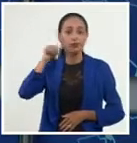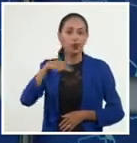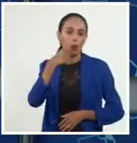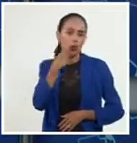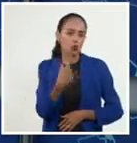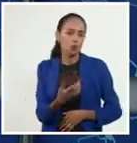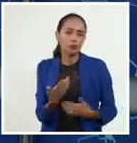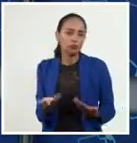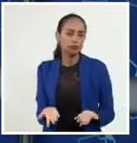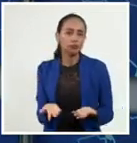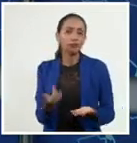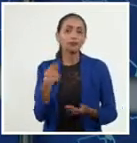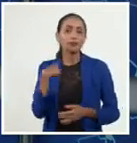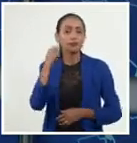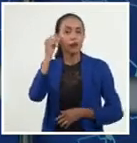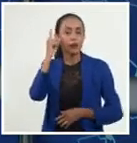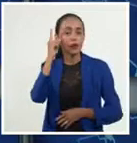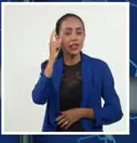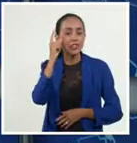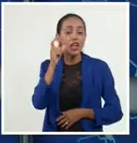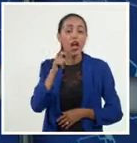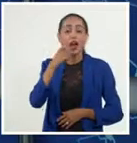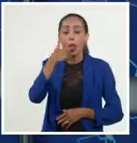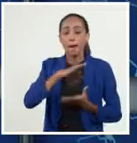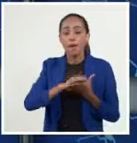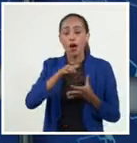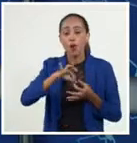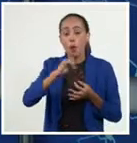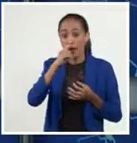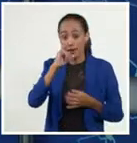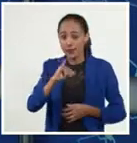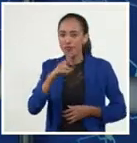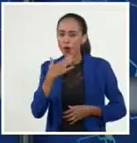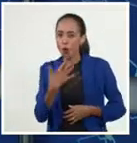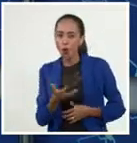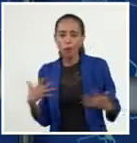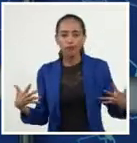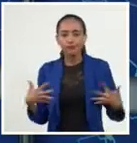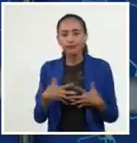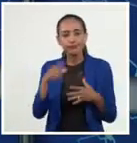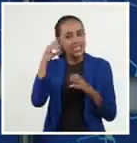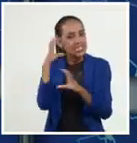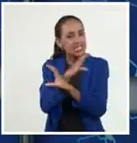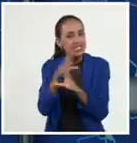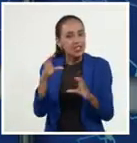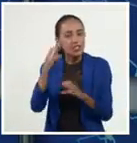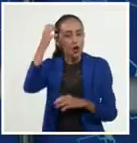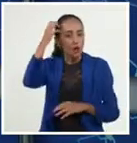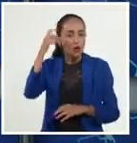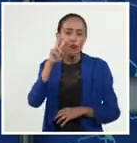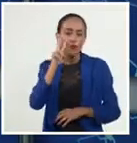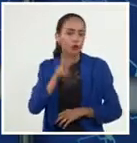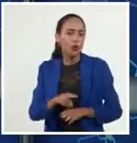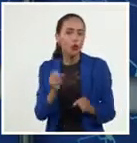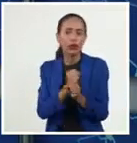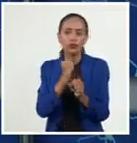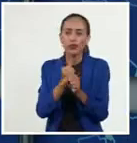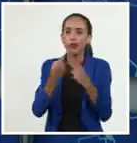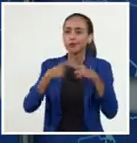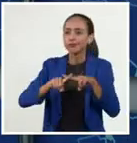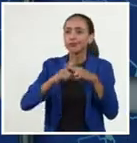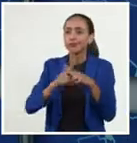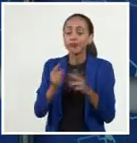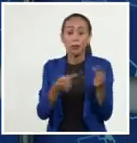las experiencias de Camajuaní en la vinculación entre ciencia y gobierno. El mandatario chequeó los trabajos de remozamiento en una de